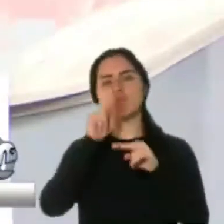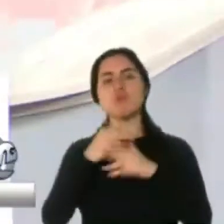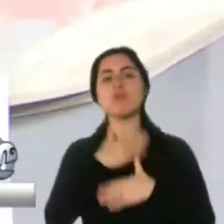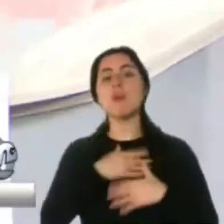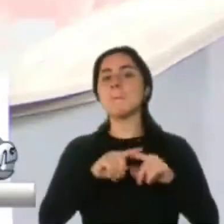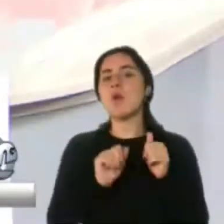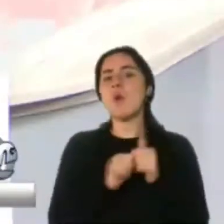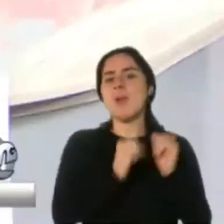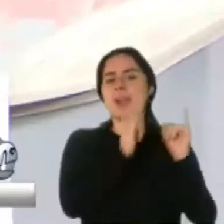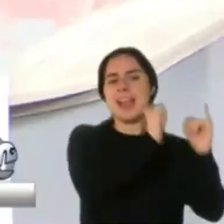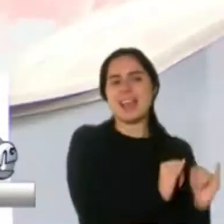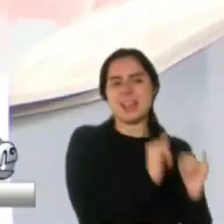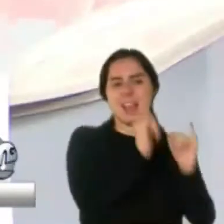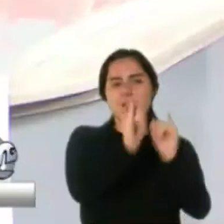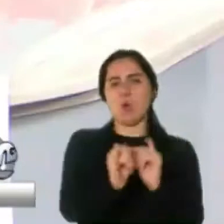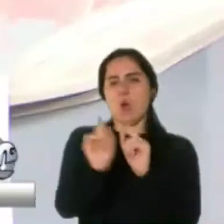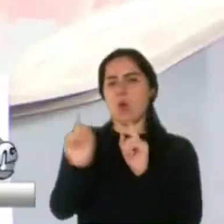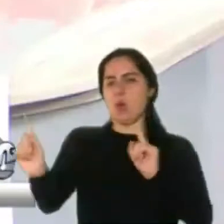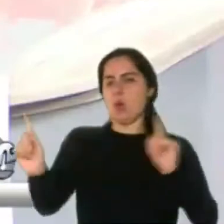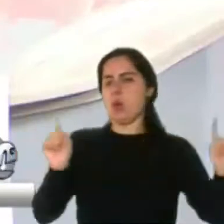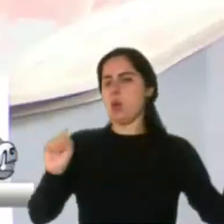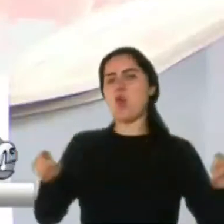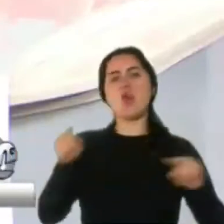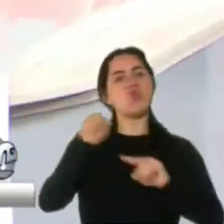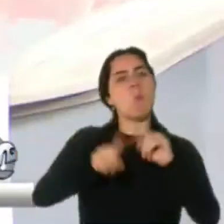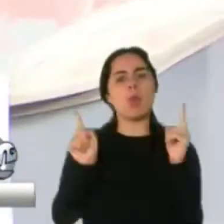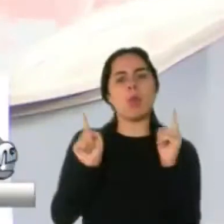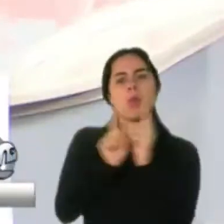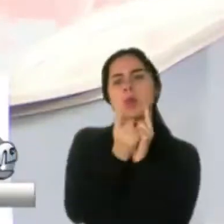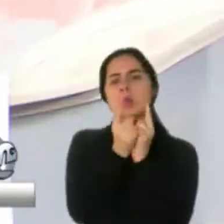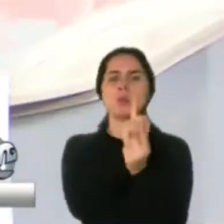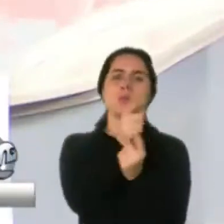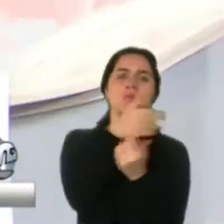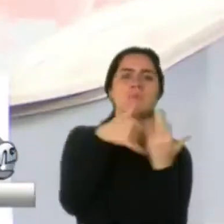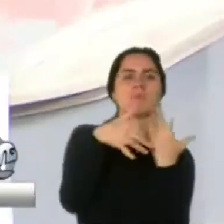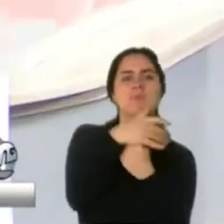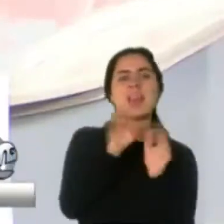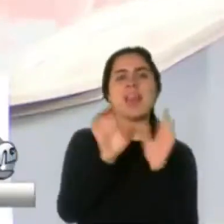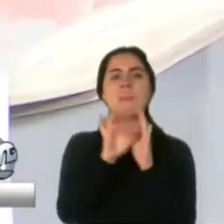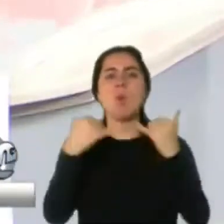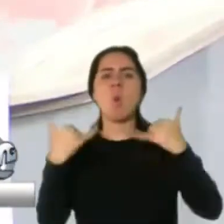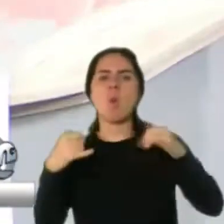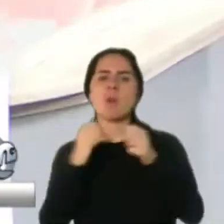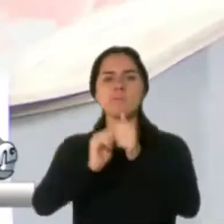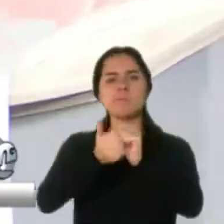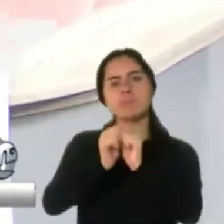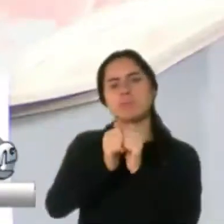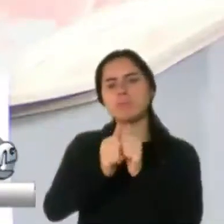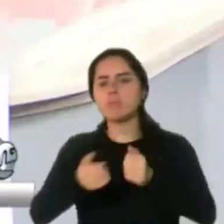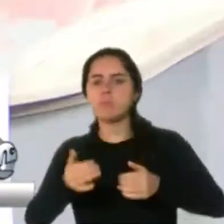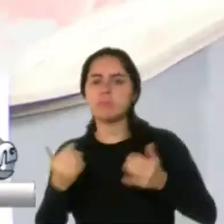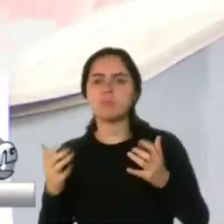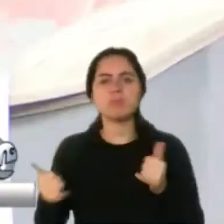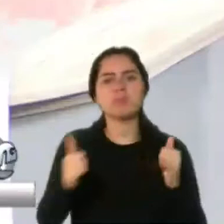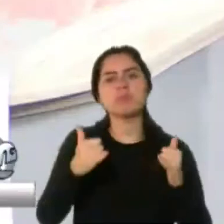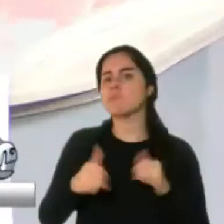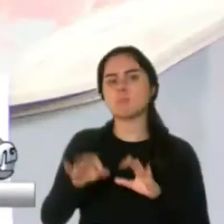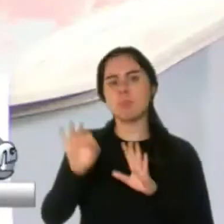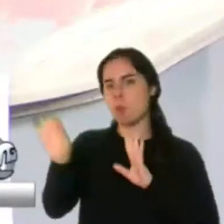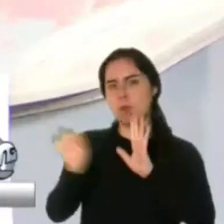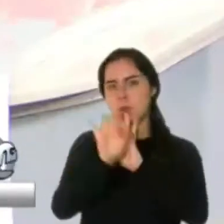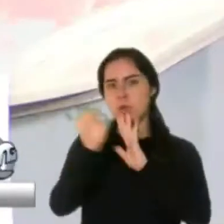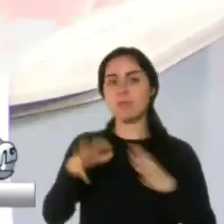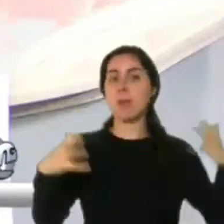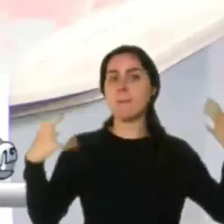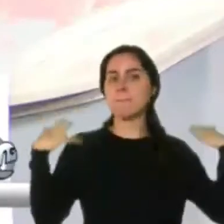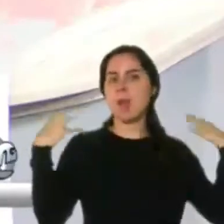individual y sin contacto físico. No se permitirá actividades competitivas, tampoco las playas y los balnearios estarán abiertos